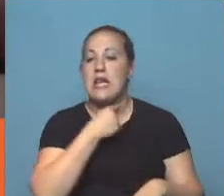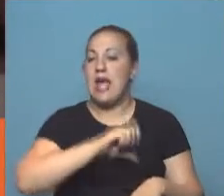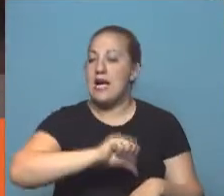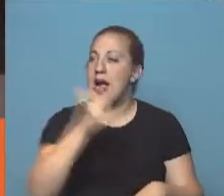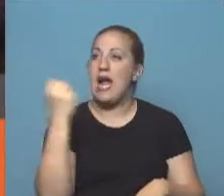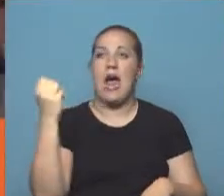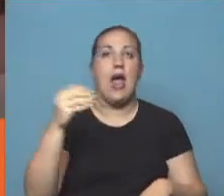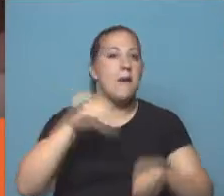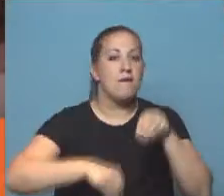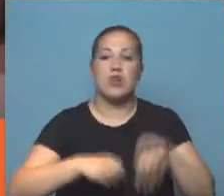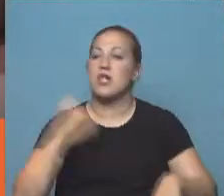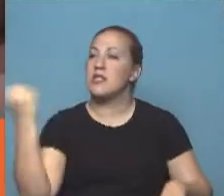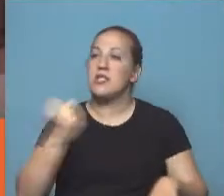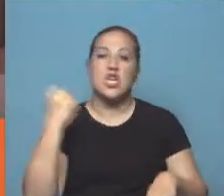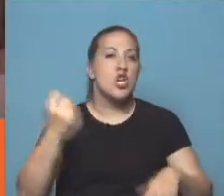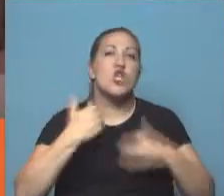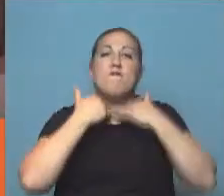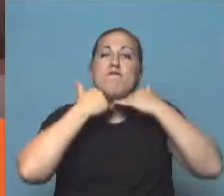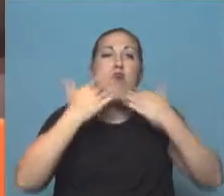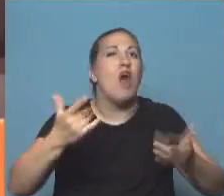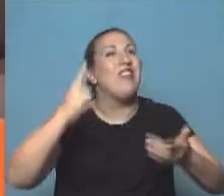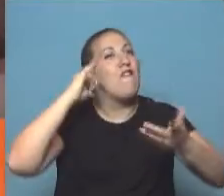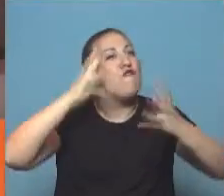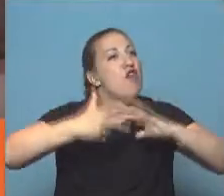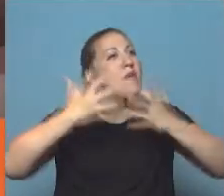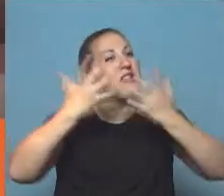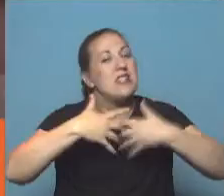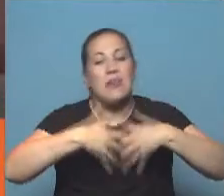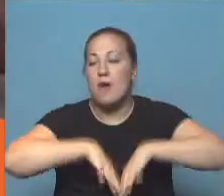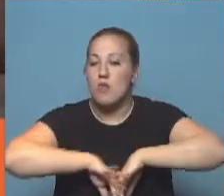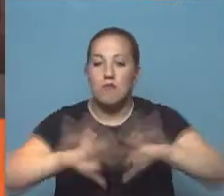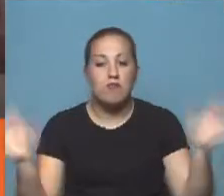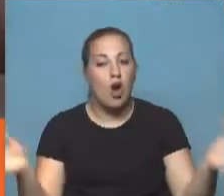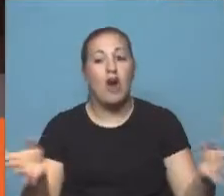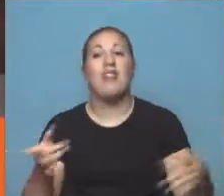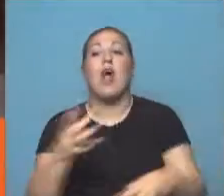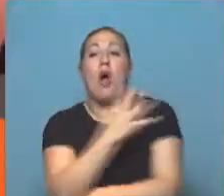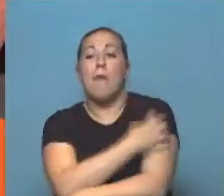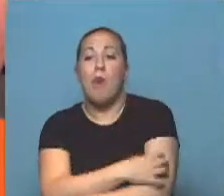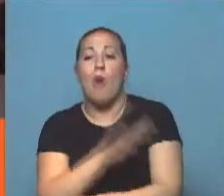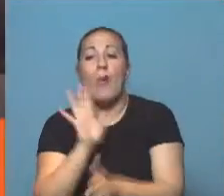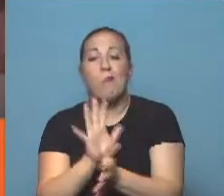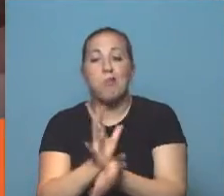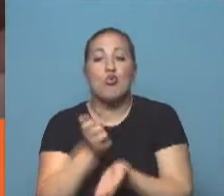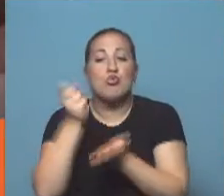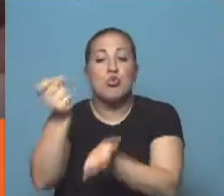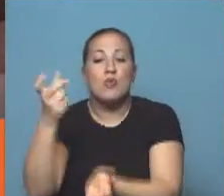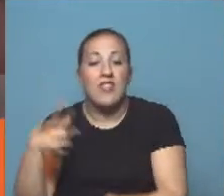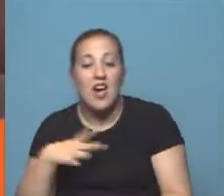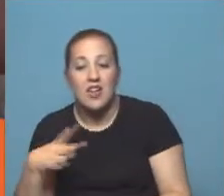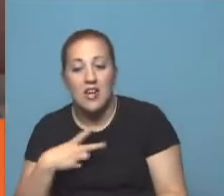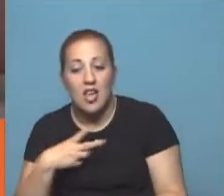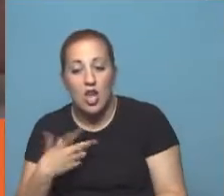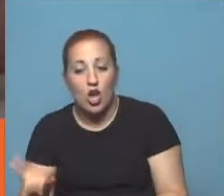costas y no les importó la racionalidad del sistema, el interior financió la capital y los pobres subsidiaron a los ricos. Y en concreto dejaron un 30% de